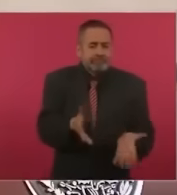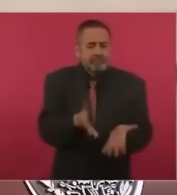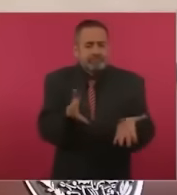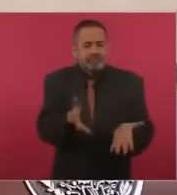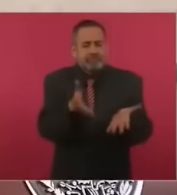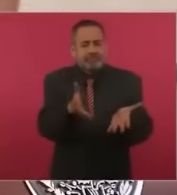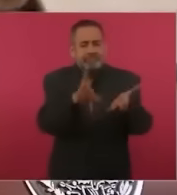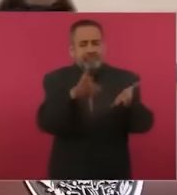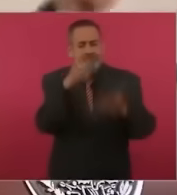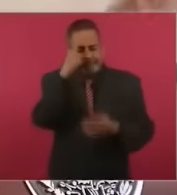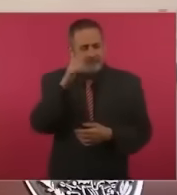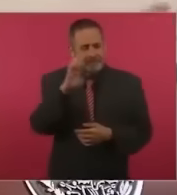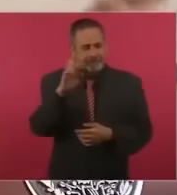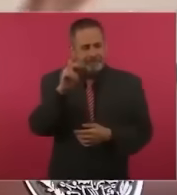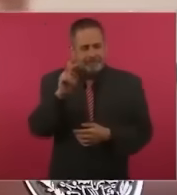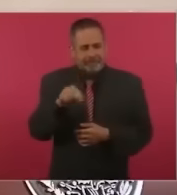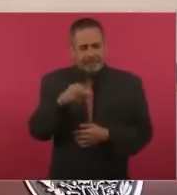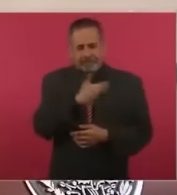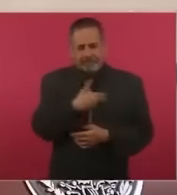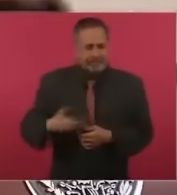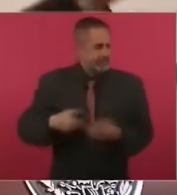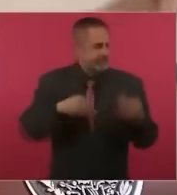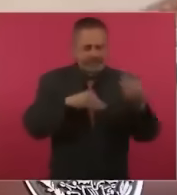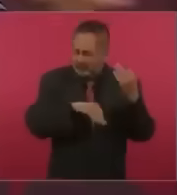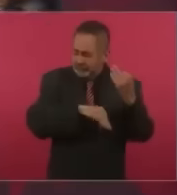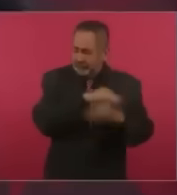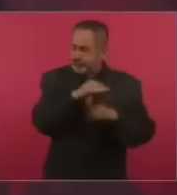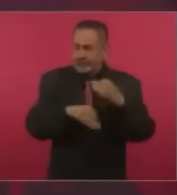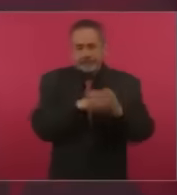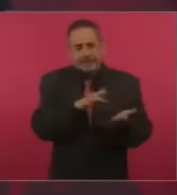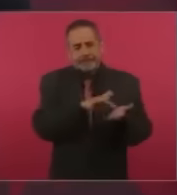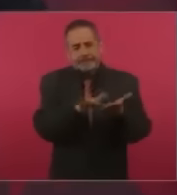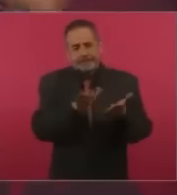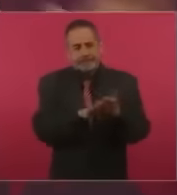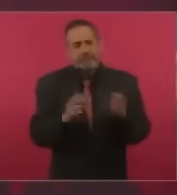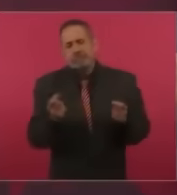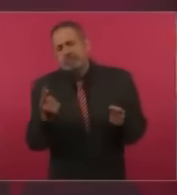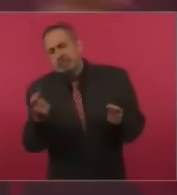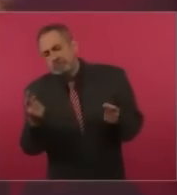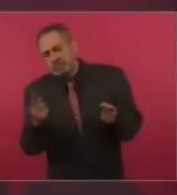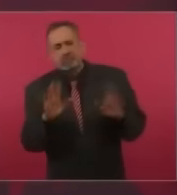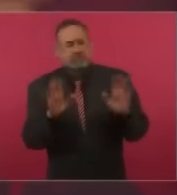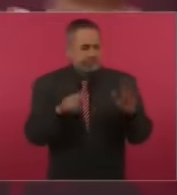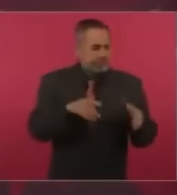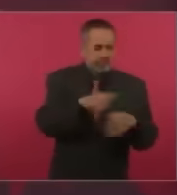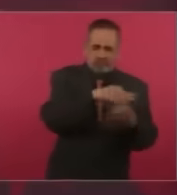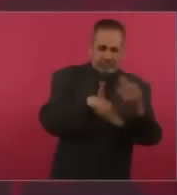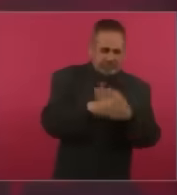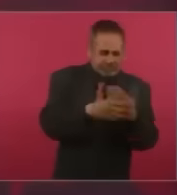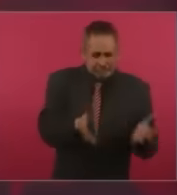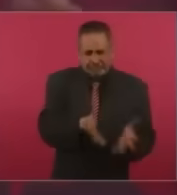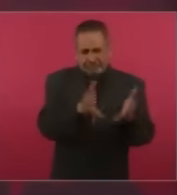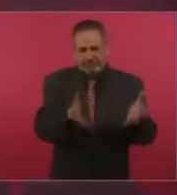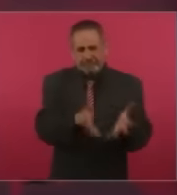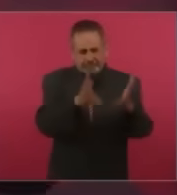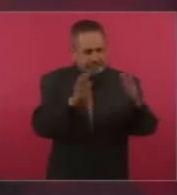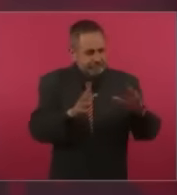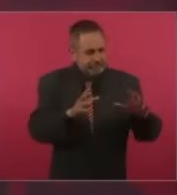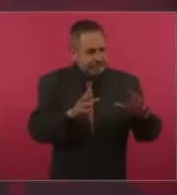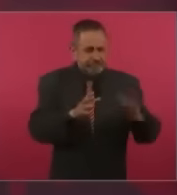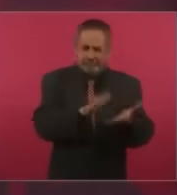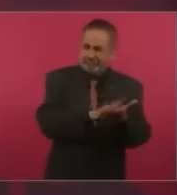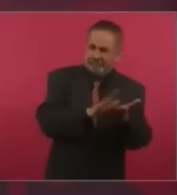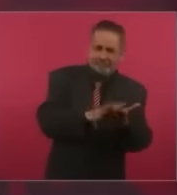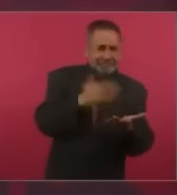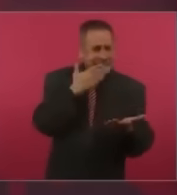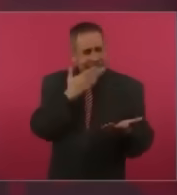candidatos que aspiran a hacerlo existe un Corpus de banderas explícitas y políticas públicas desde luego pero habrá muchos